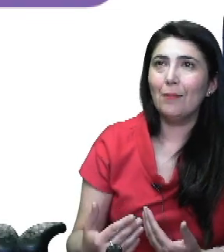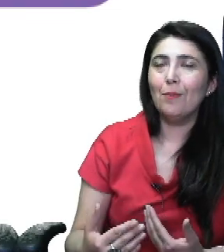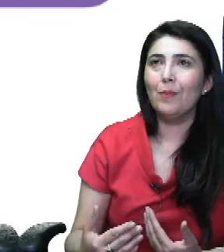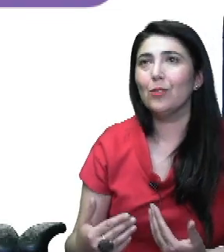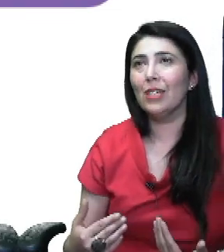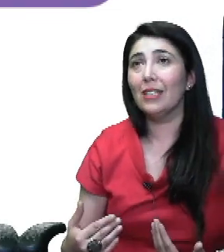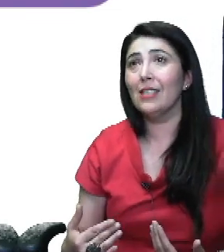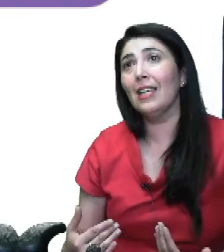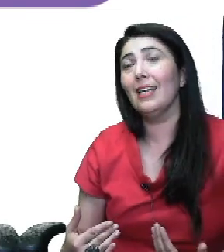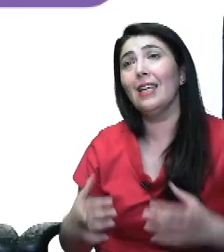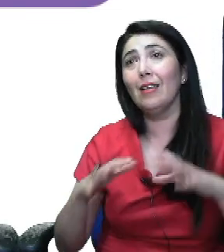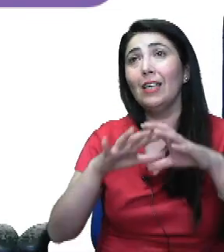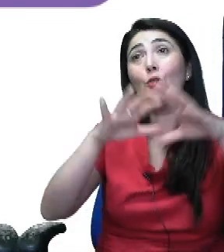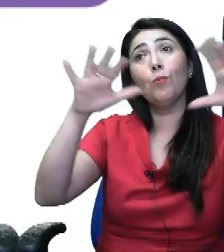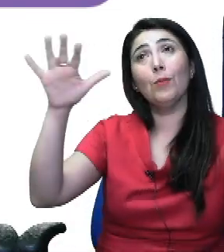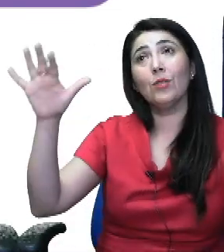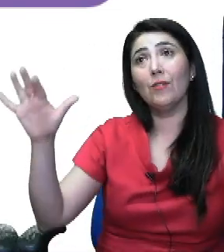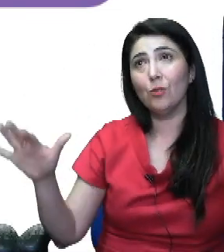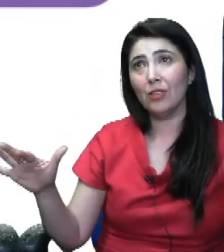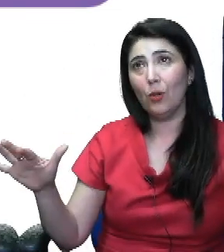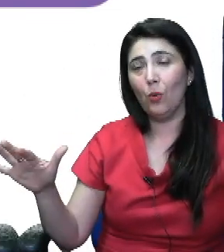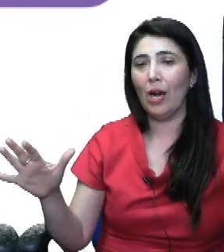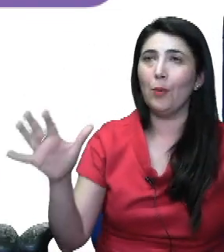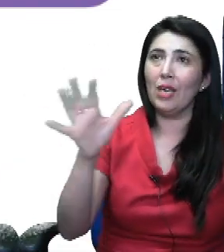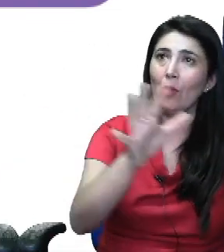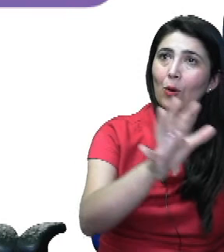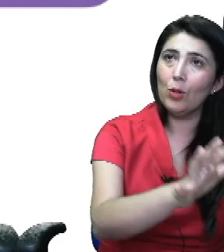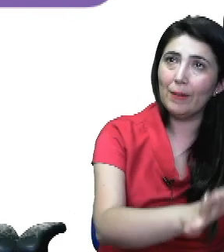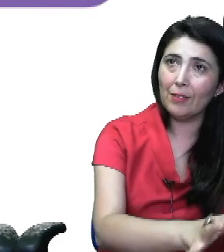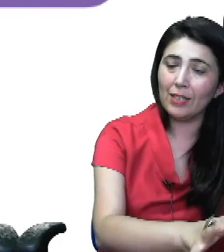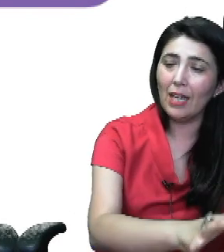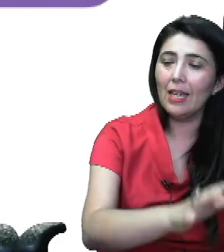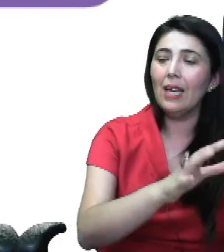desplegar personas dentro de un mismo servicio de salud a apoyar a